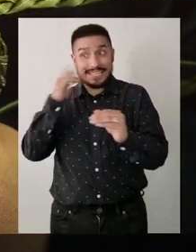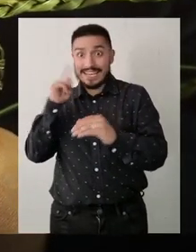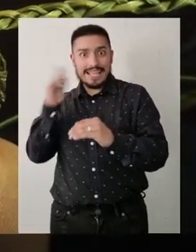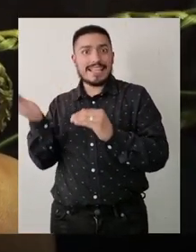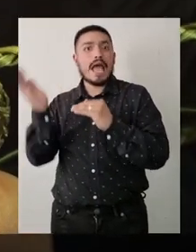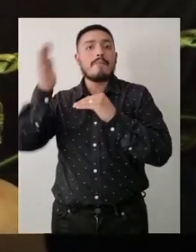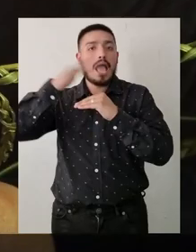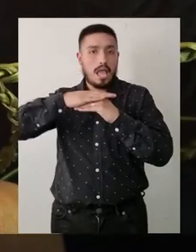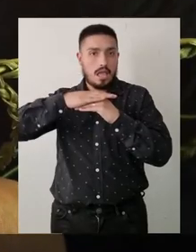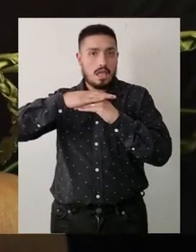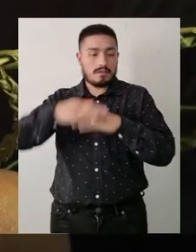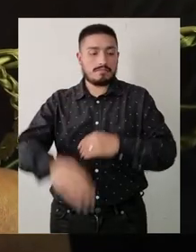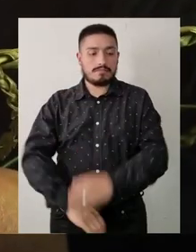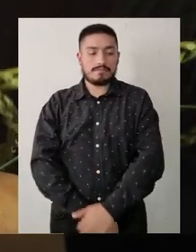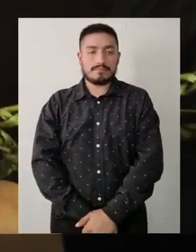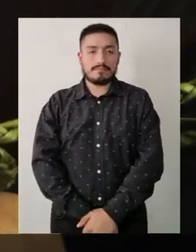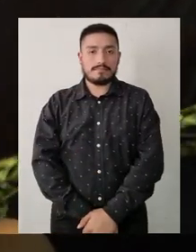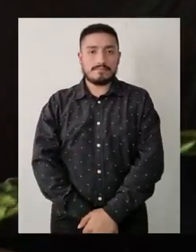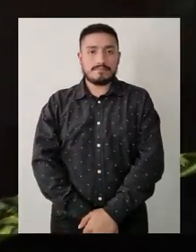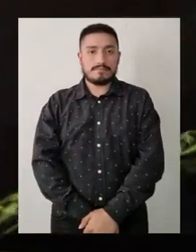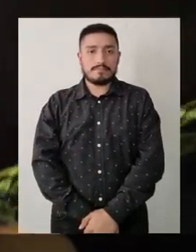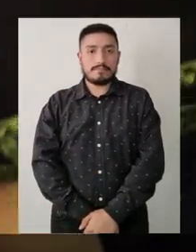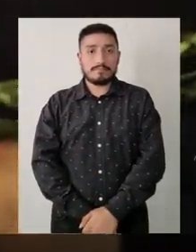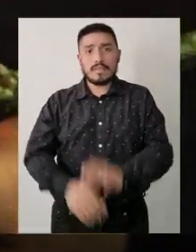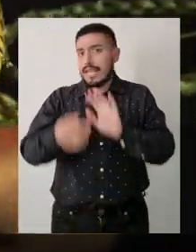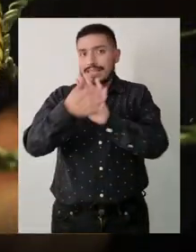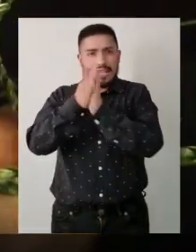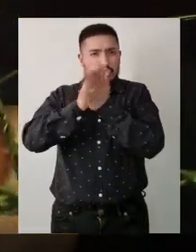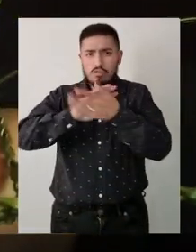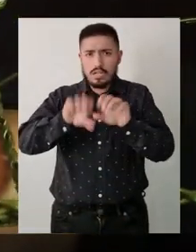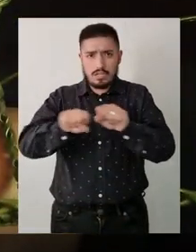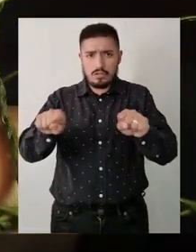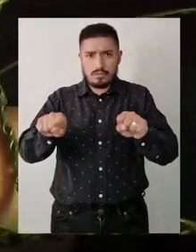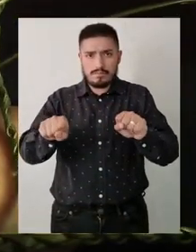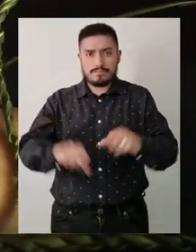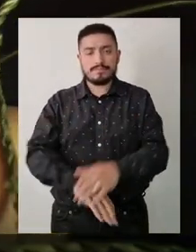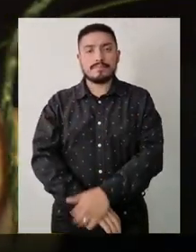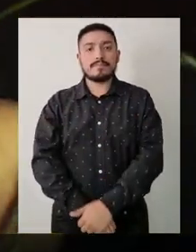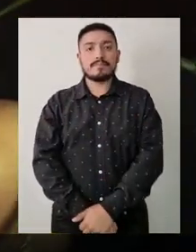la tapa. Y ahí está todo terminadito ya.